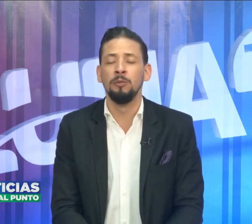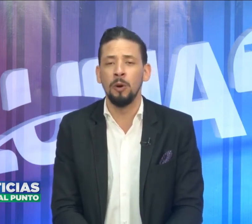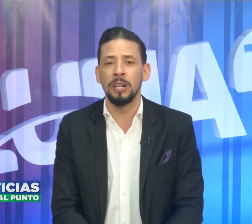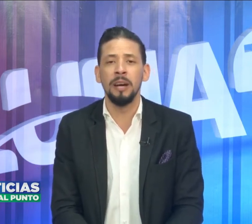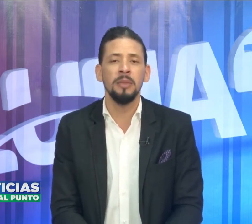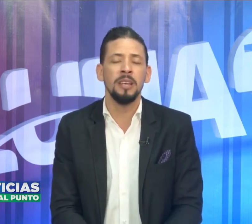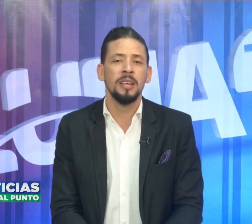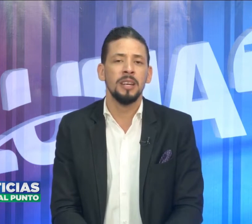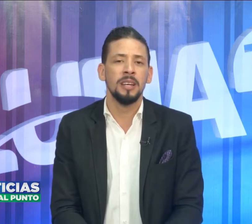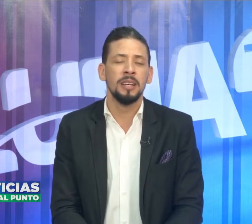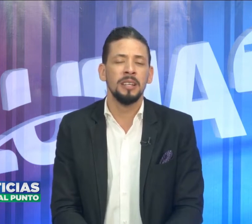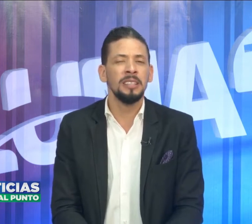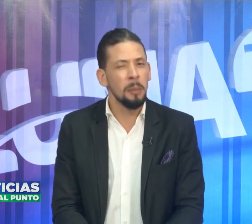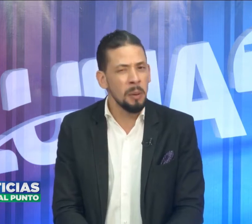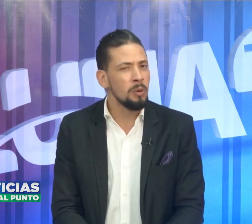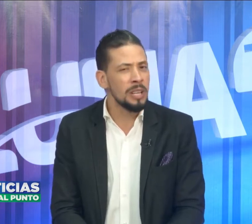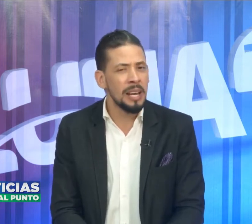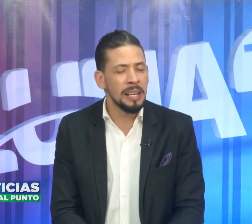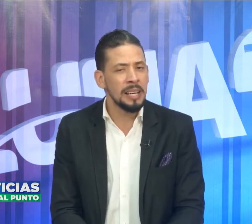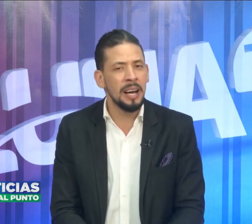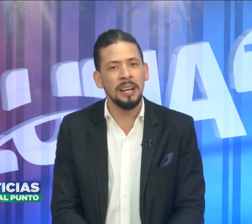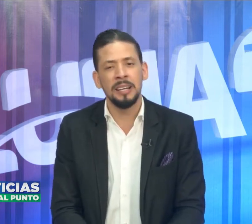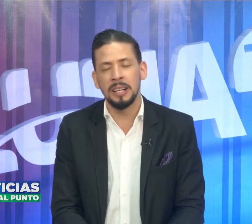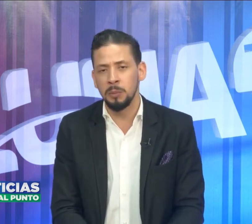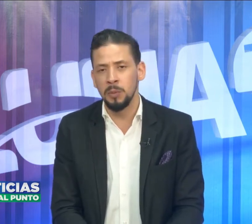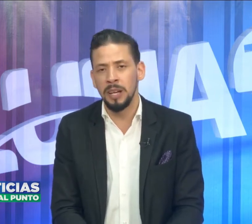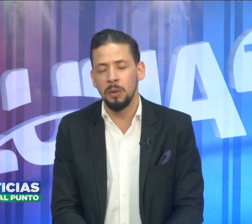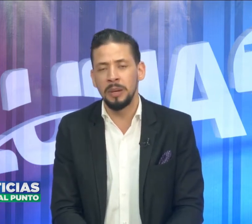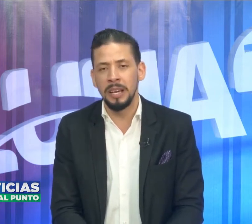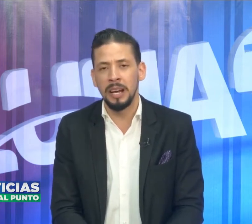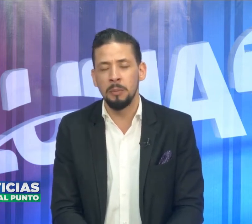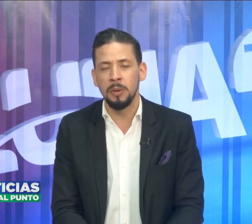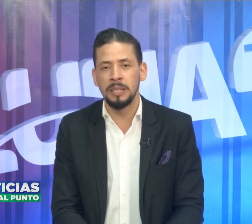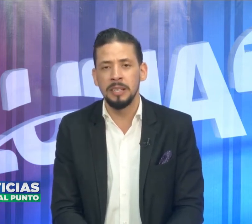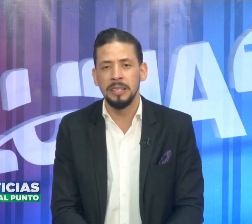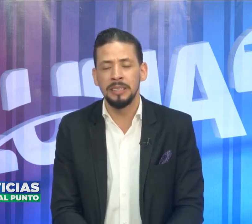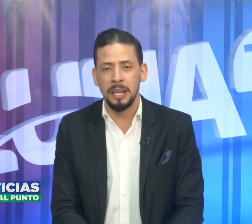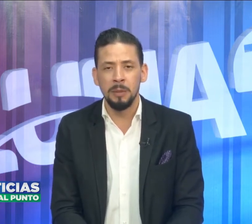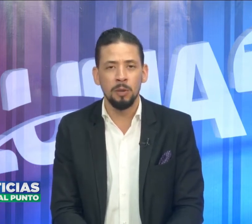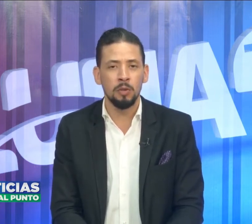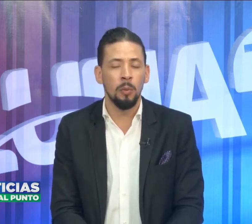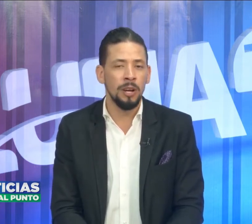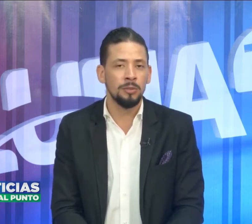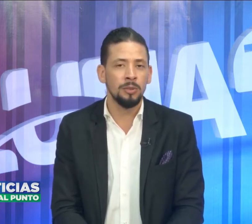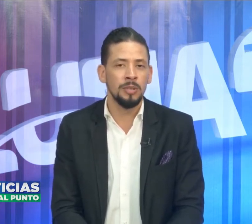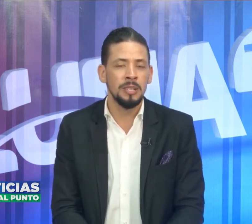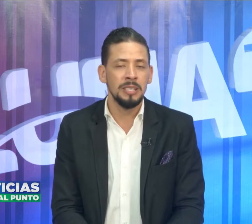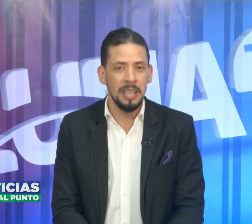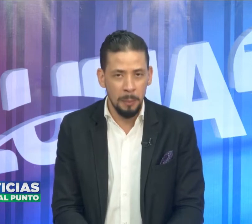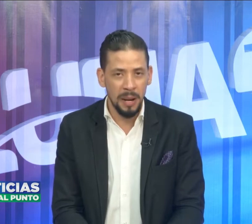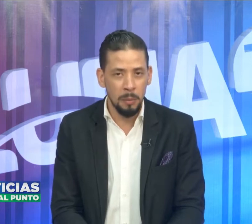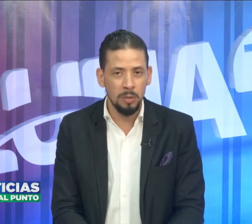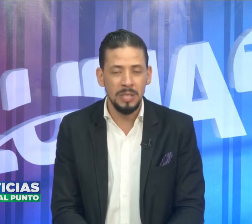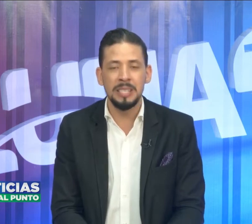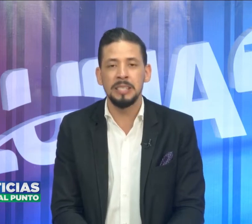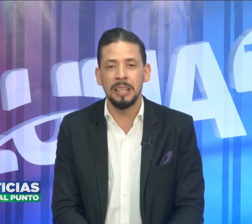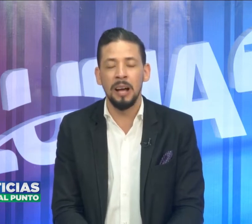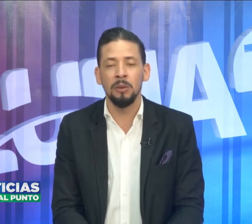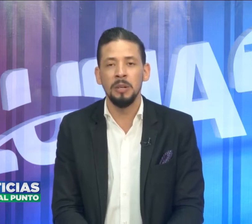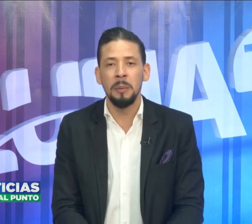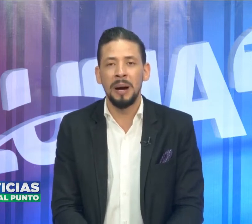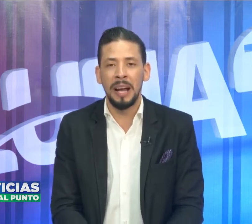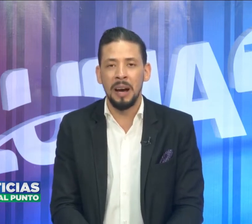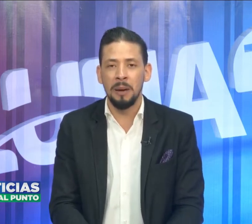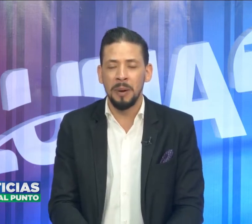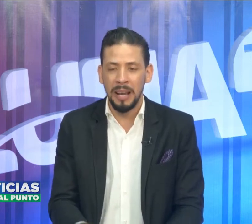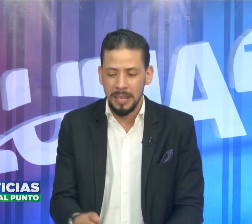mucha euforia y también mucha alegría en la República Dominicana, pues términos como estos siempre hemos